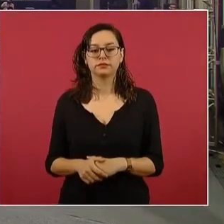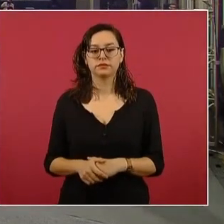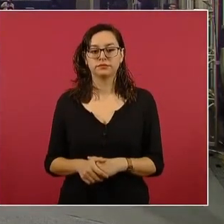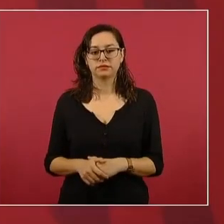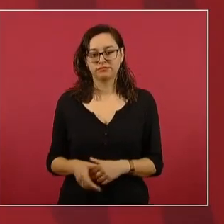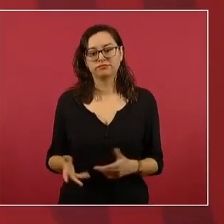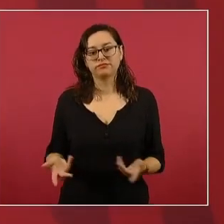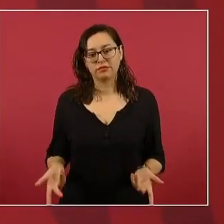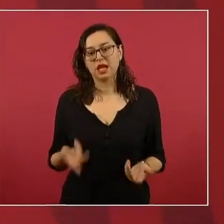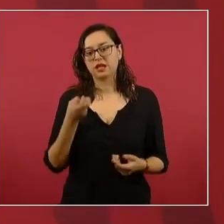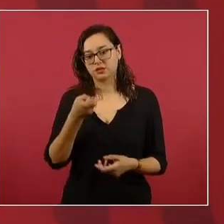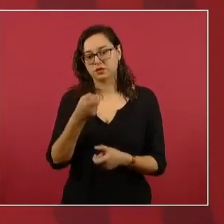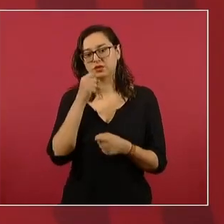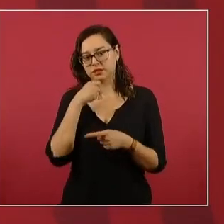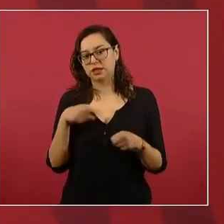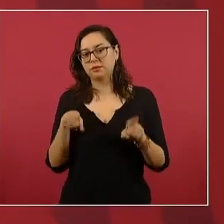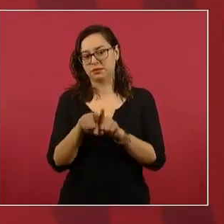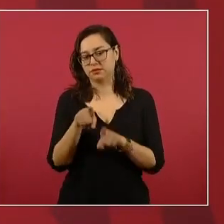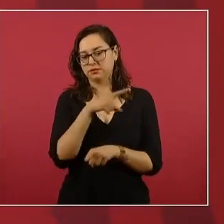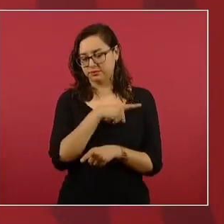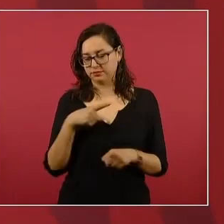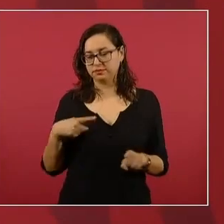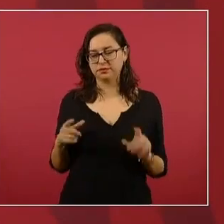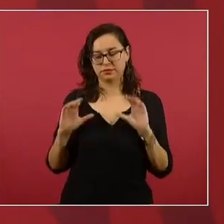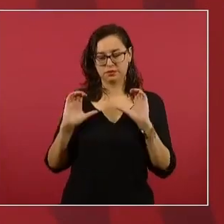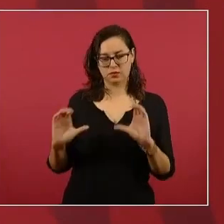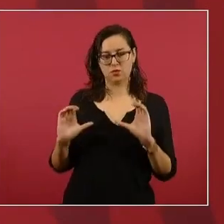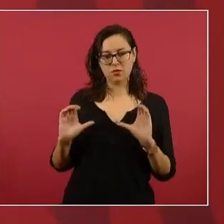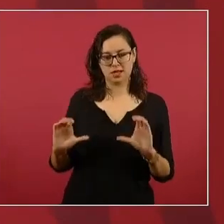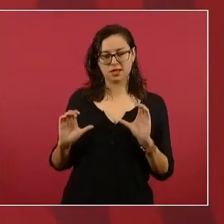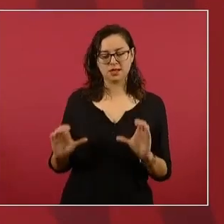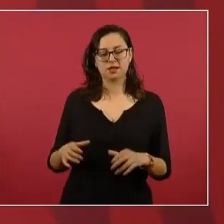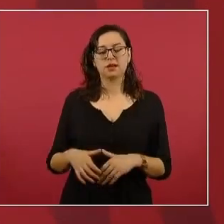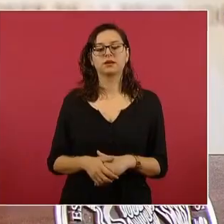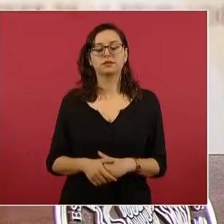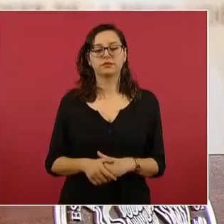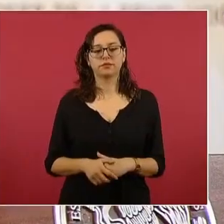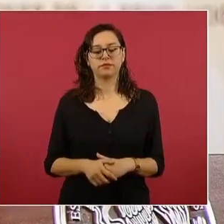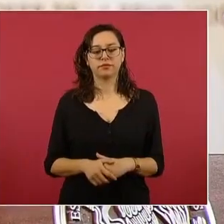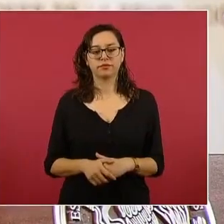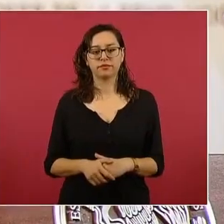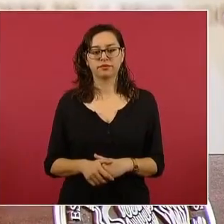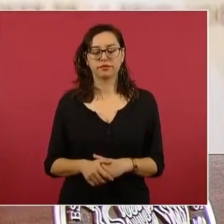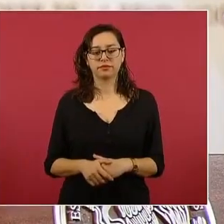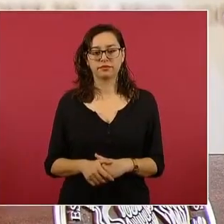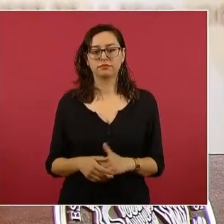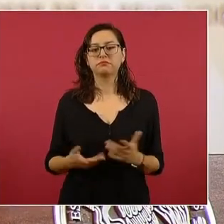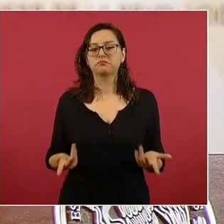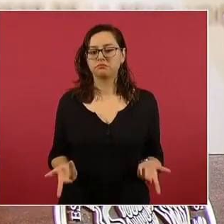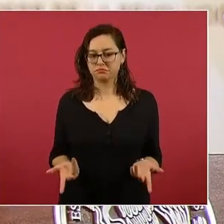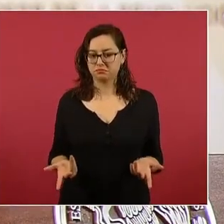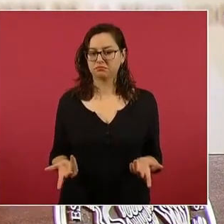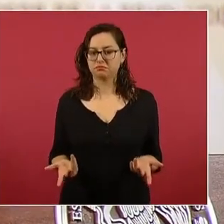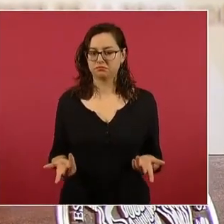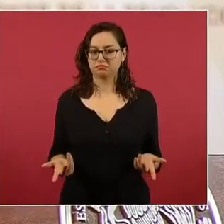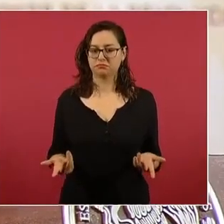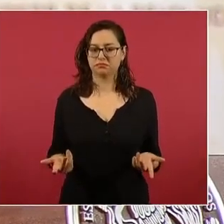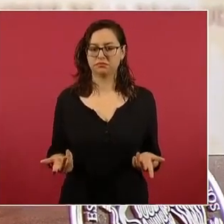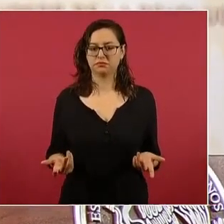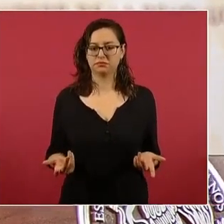por eso también se dan estas cosas, ¿no? No quiere decir que no puedan haber